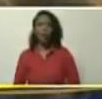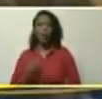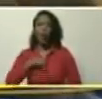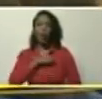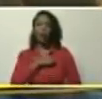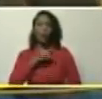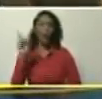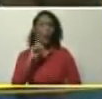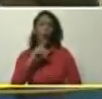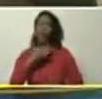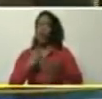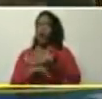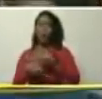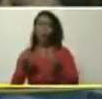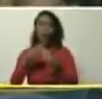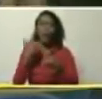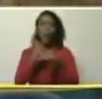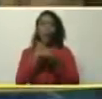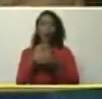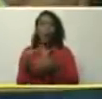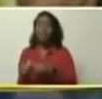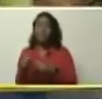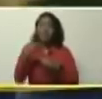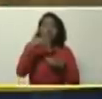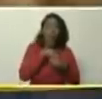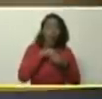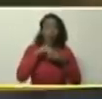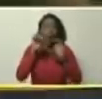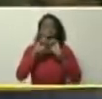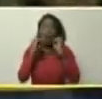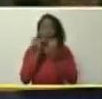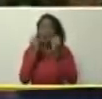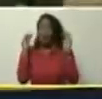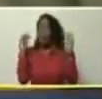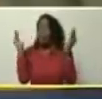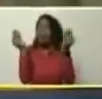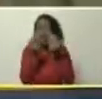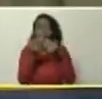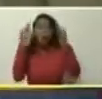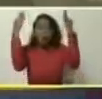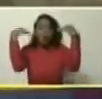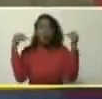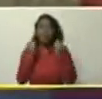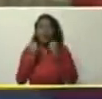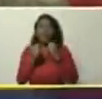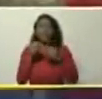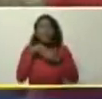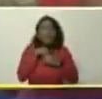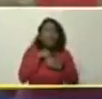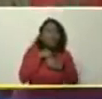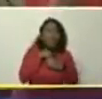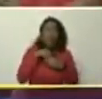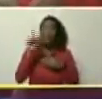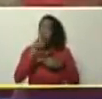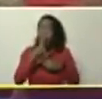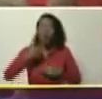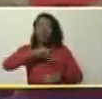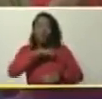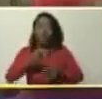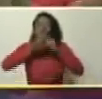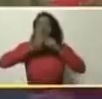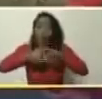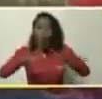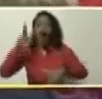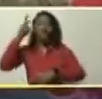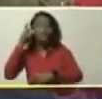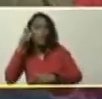Nosotros no nos vamos a aislar en un despacho, en una oficina, en un aire acondicionado. Estaremos desplegados,